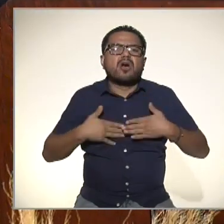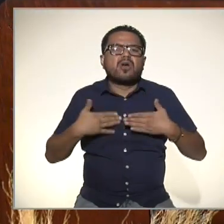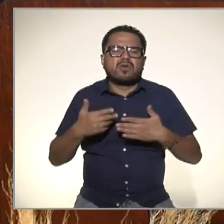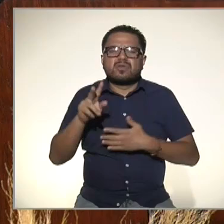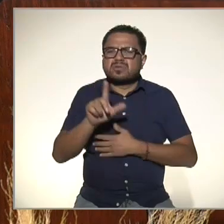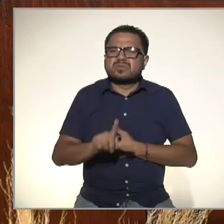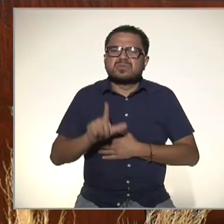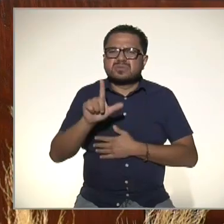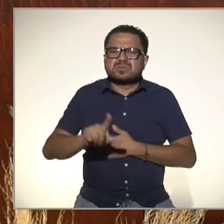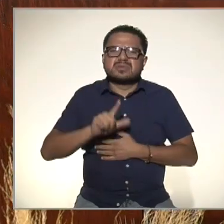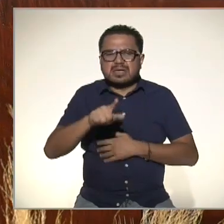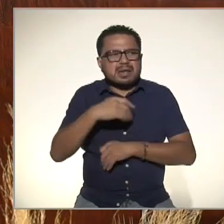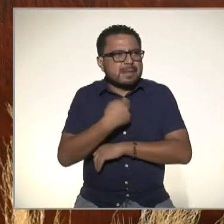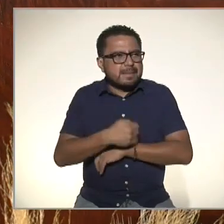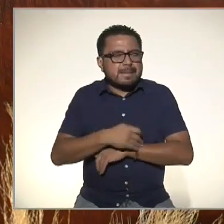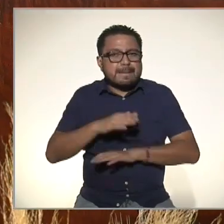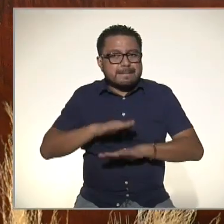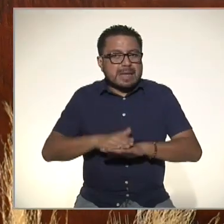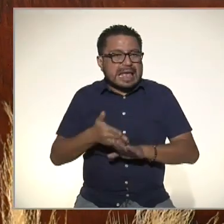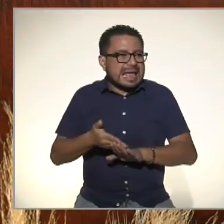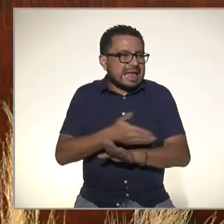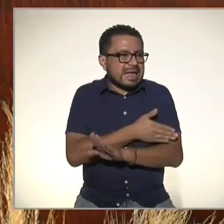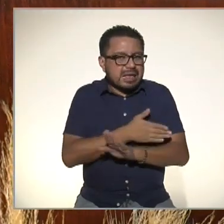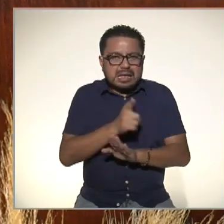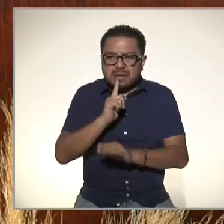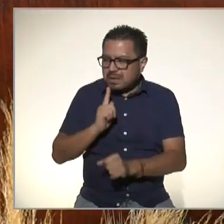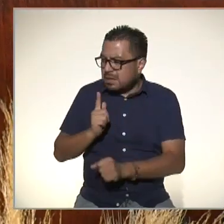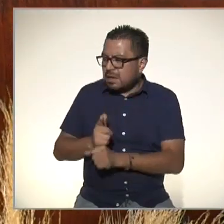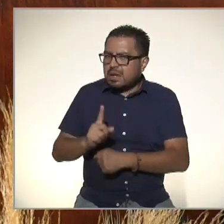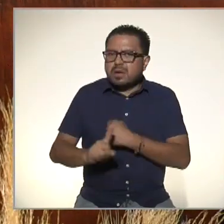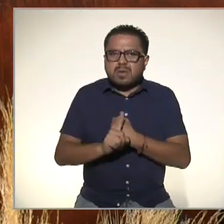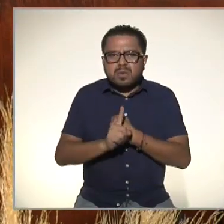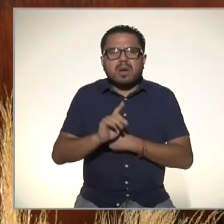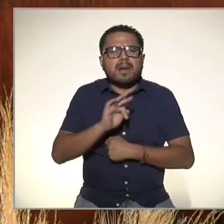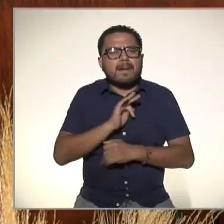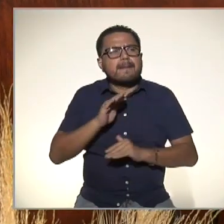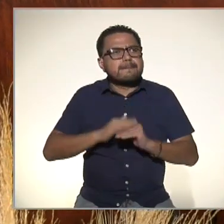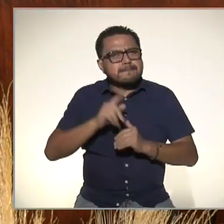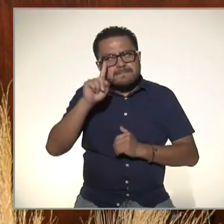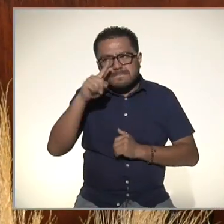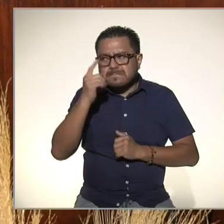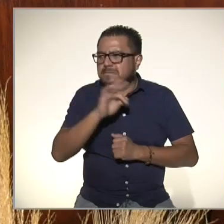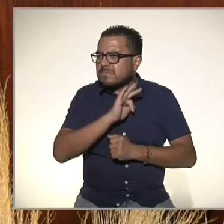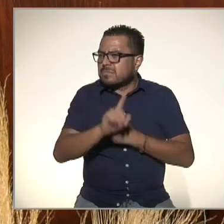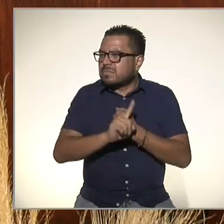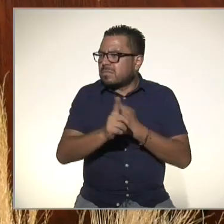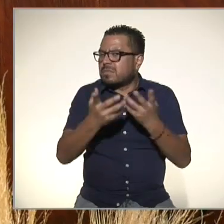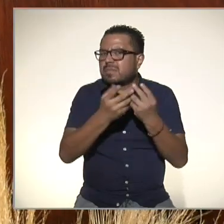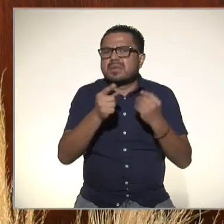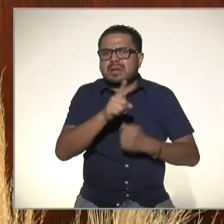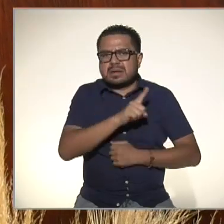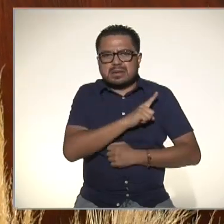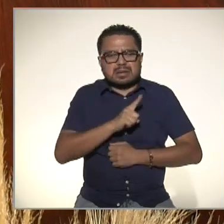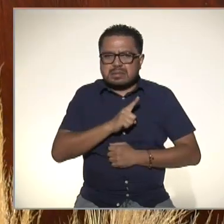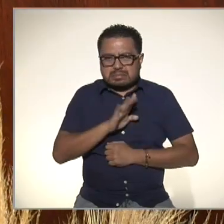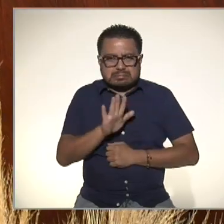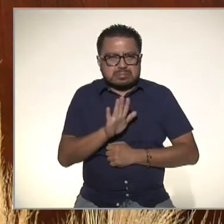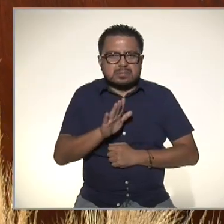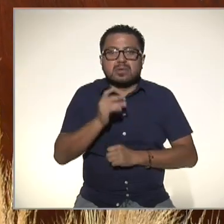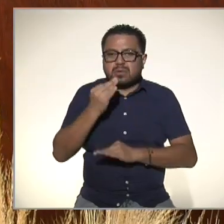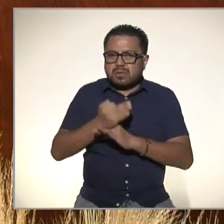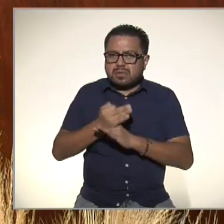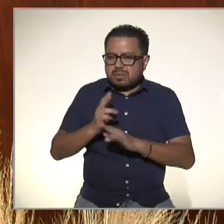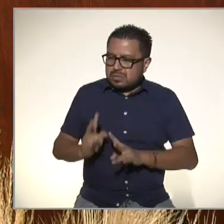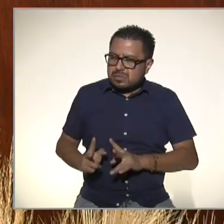es: mientras más temprano detectes algún problema, va a ser mucho más fácil solucionarlo. No hay que dejar que te gane. Vamos a ir un corte